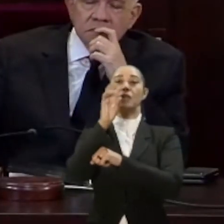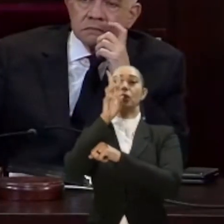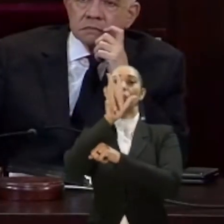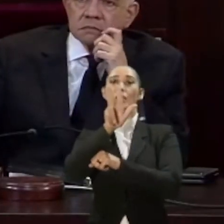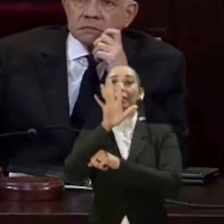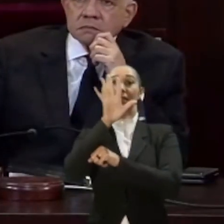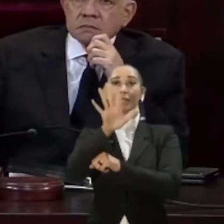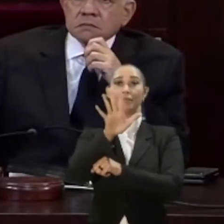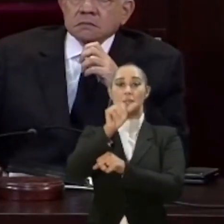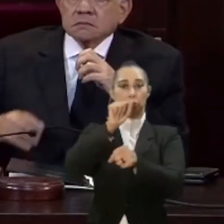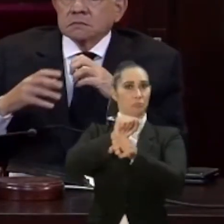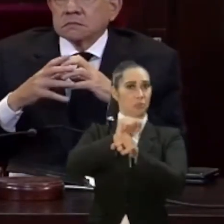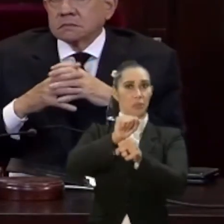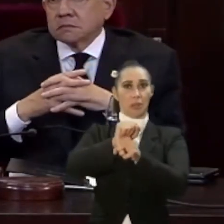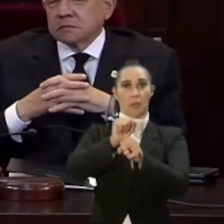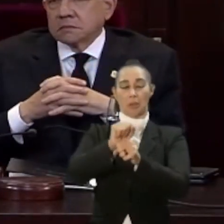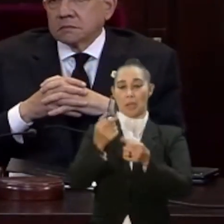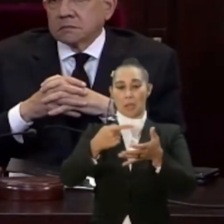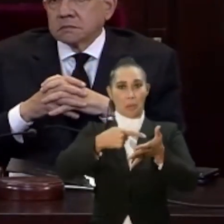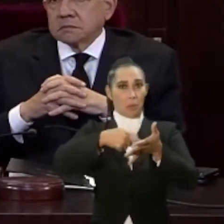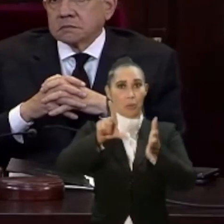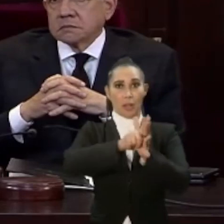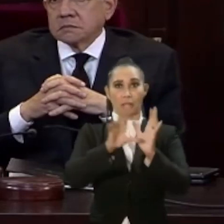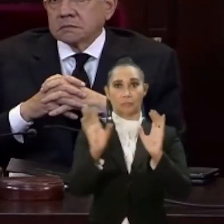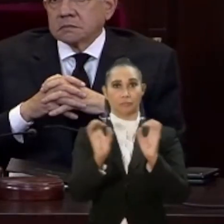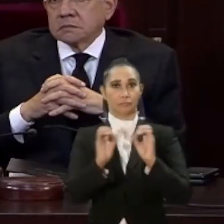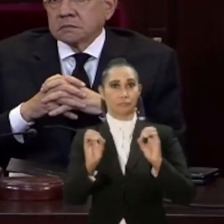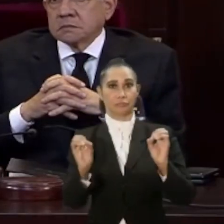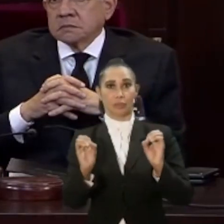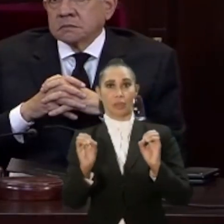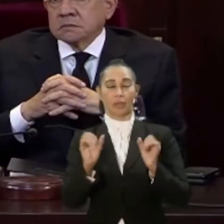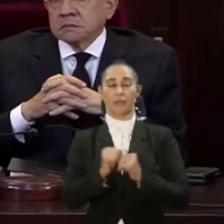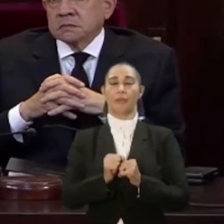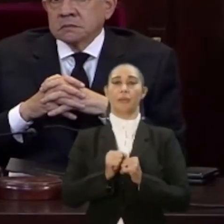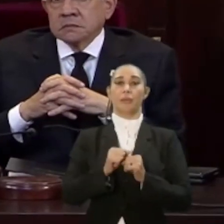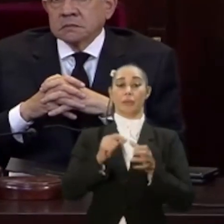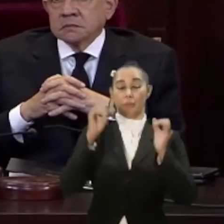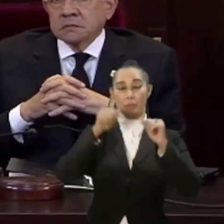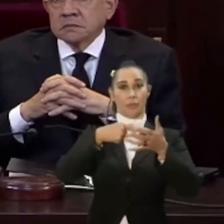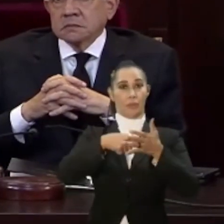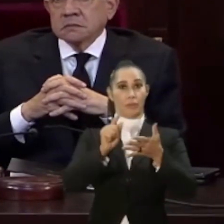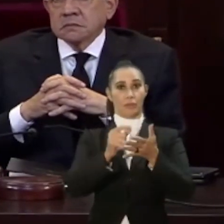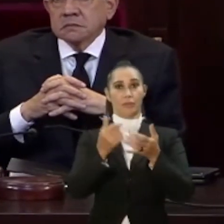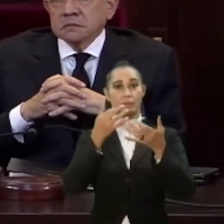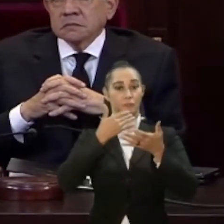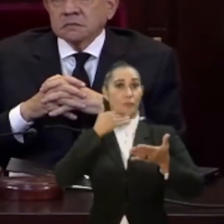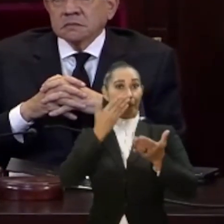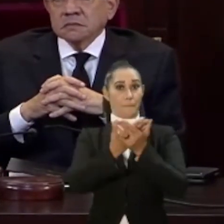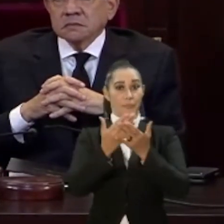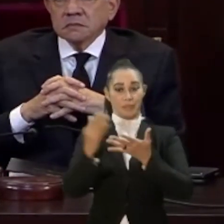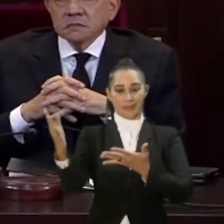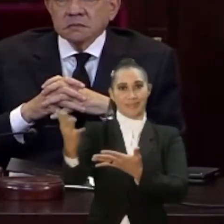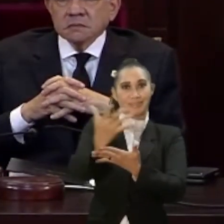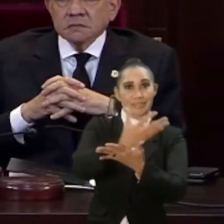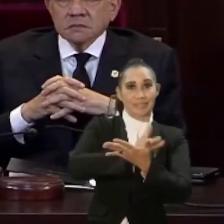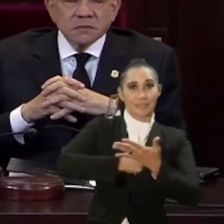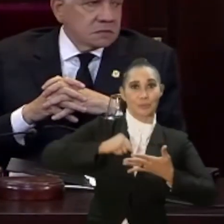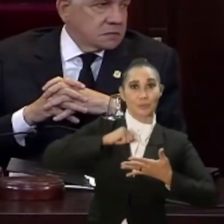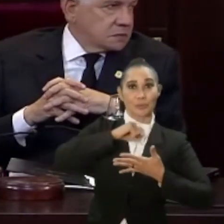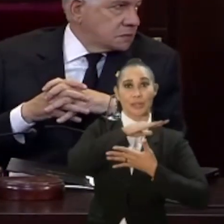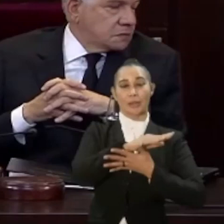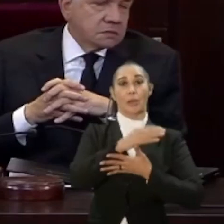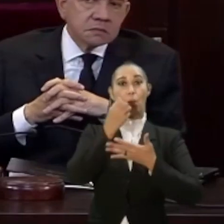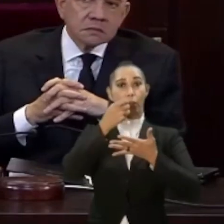235 operaban sin cumplir ningún estándar local o internacional que garantizara el manejo apropiado de la basura. Hoy en día,